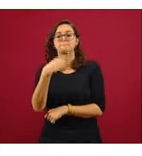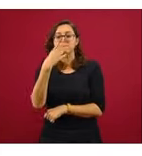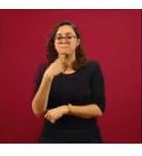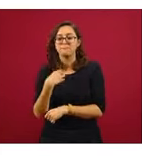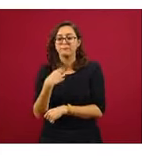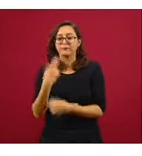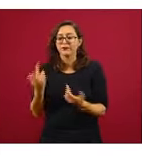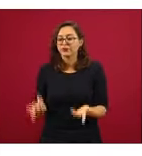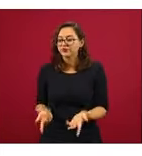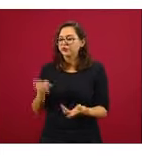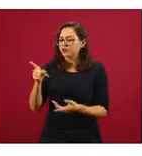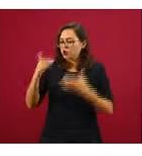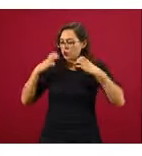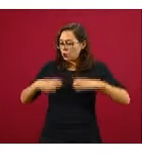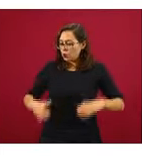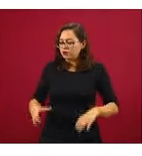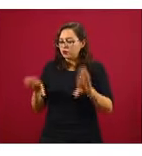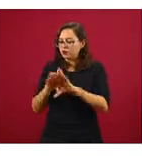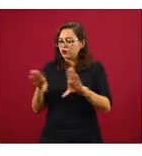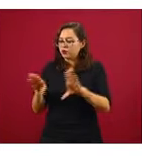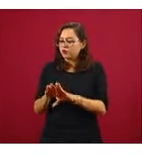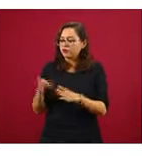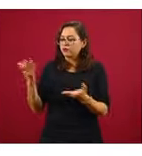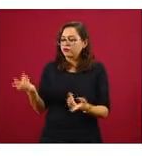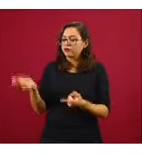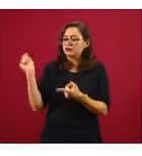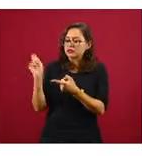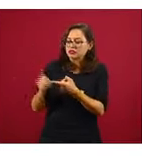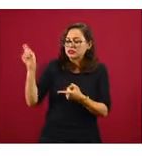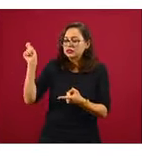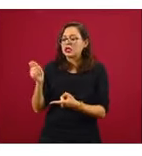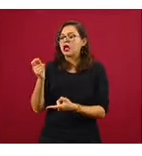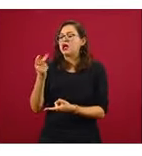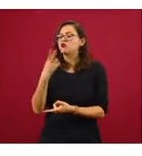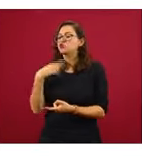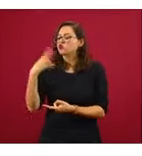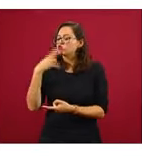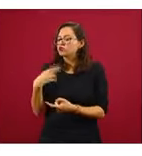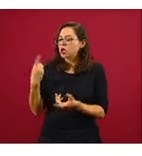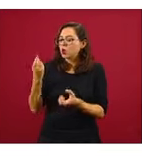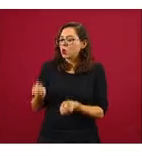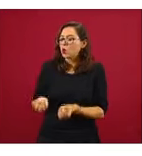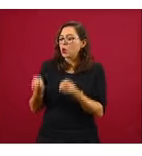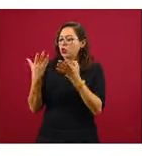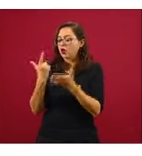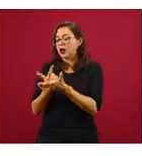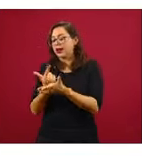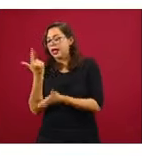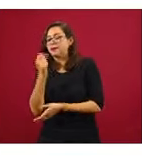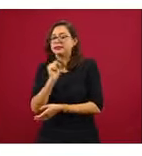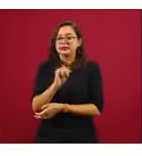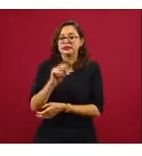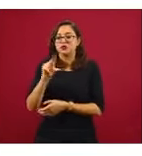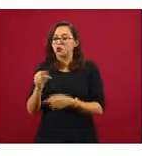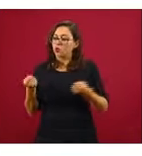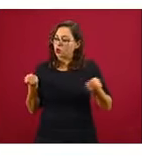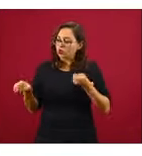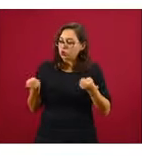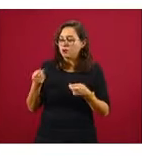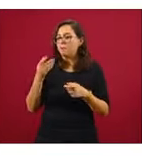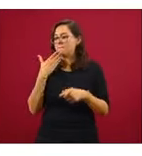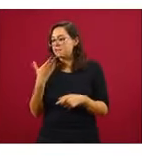revisando cómo está su metabolismo, cuál es su cifra de azúcar, de glucosa en sangre, para saber si usted está o no está controlada